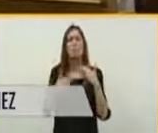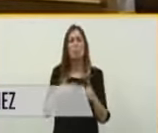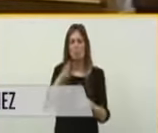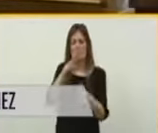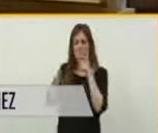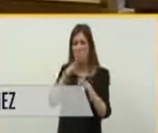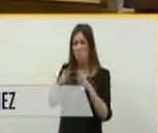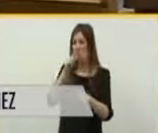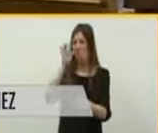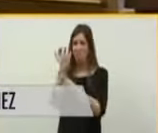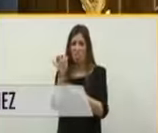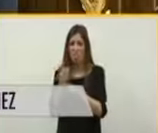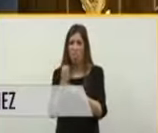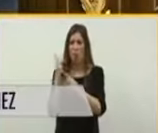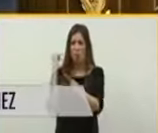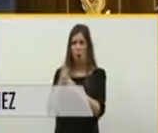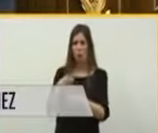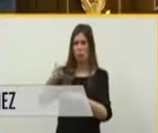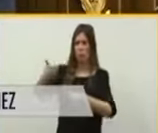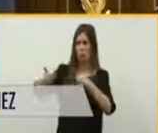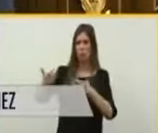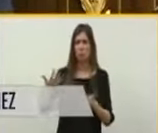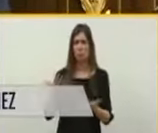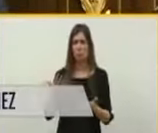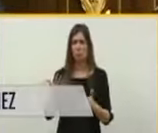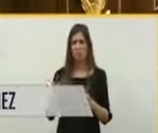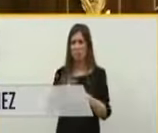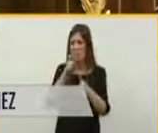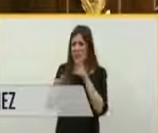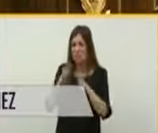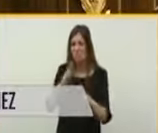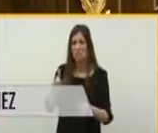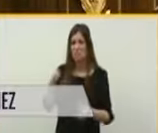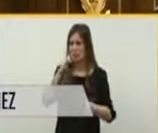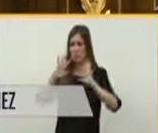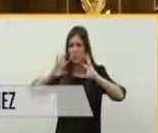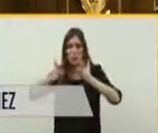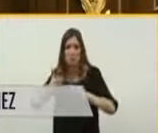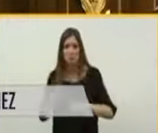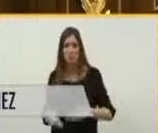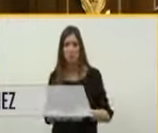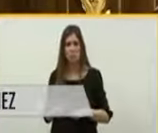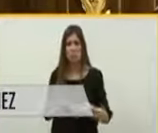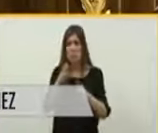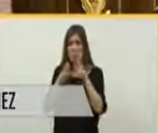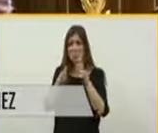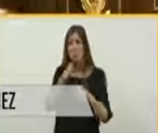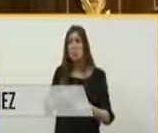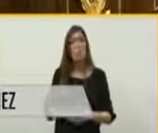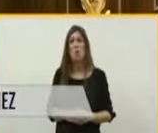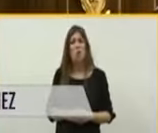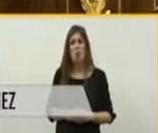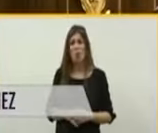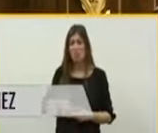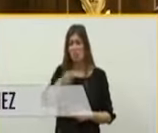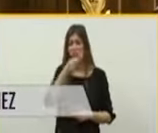truena contra el adversario político, en aras de ser más incisivo, más agresivo, se generan unas ondas expansivas que salen